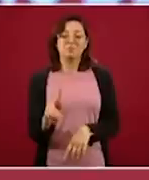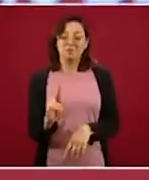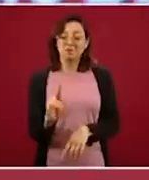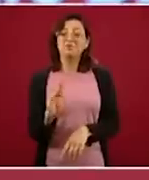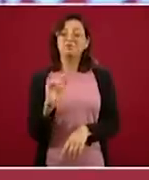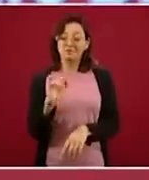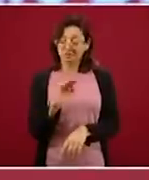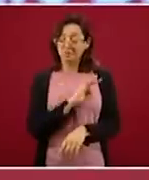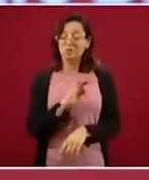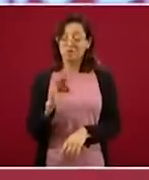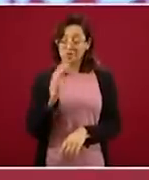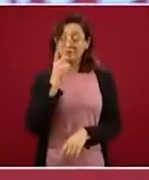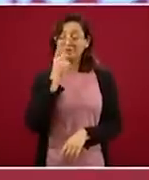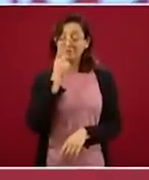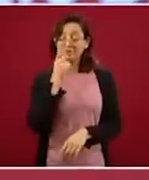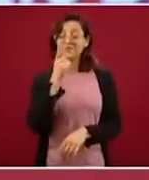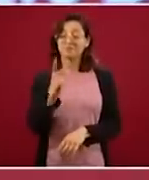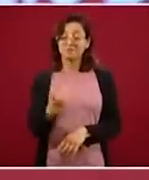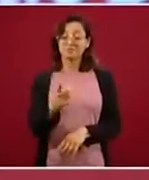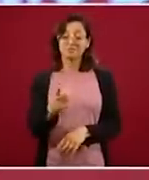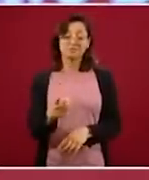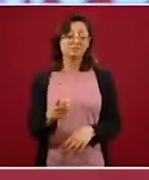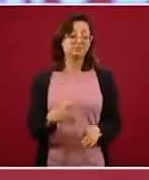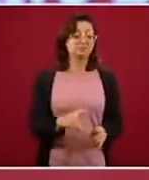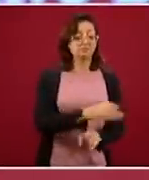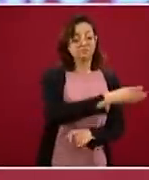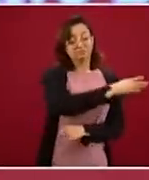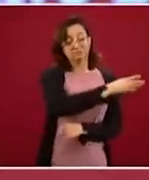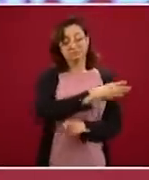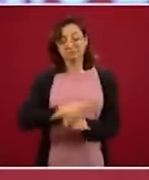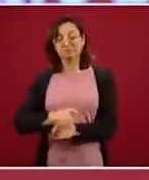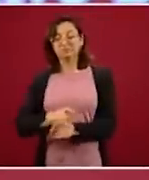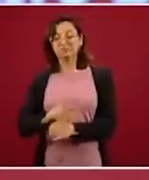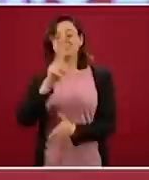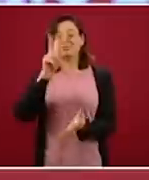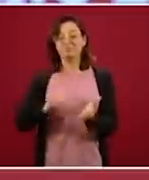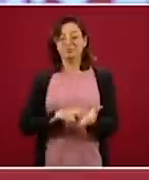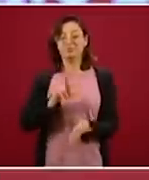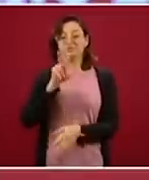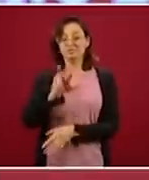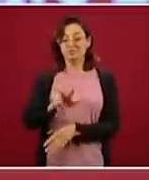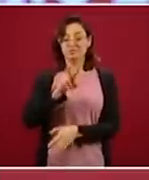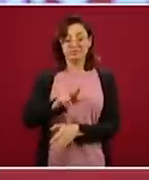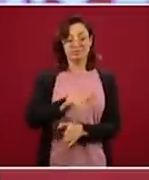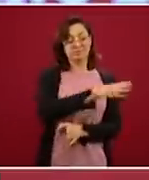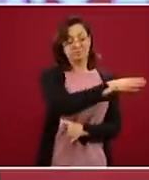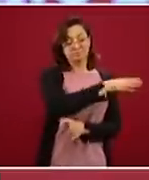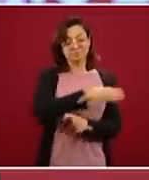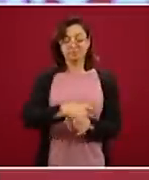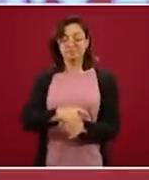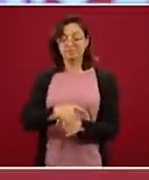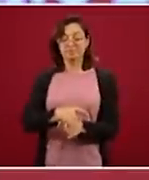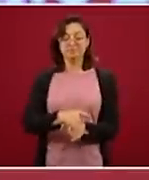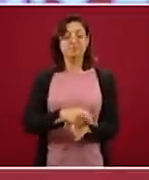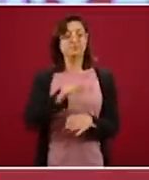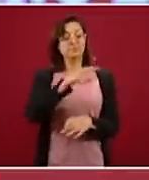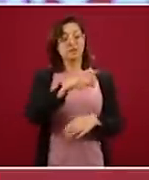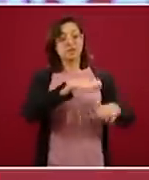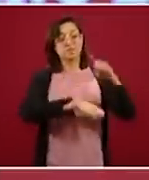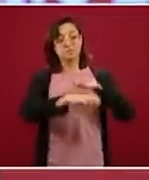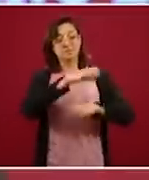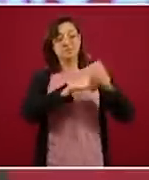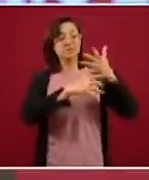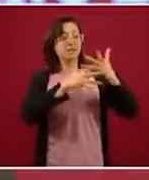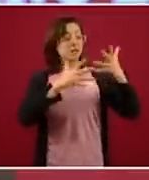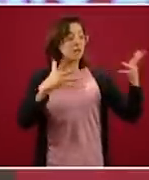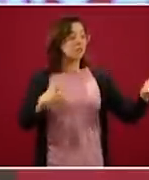18 las grandes empresas los bancos grandes,